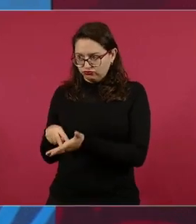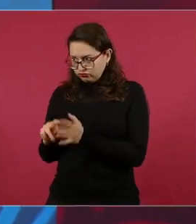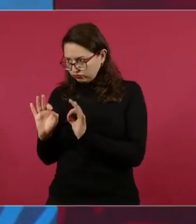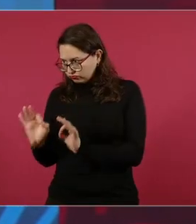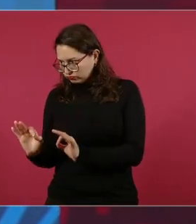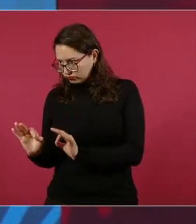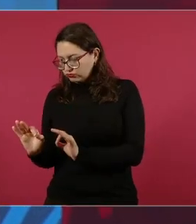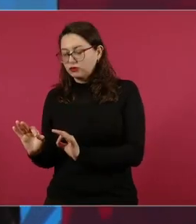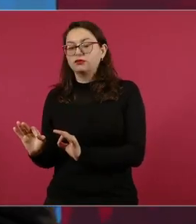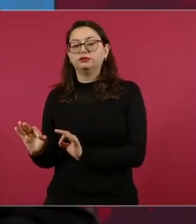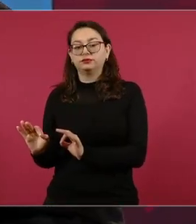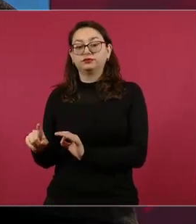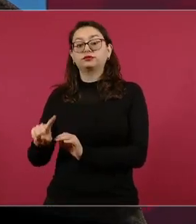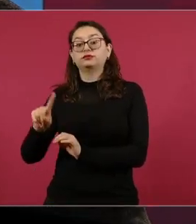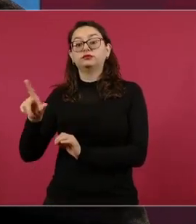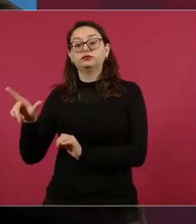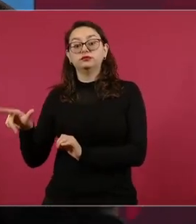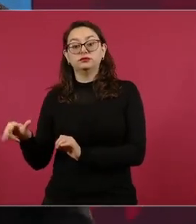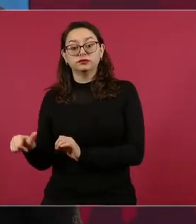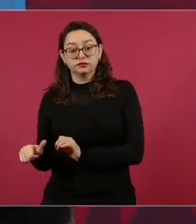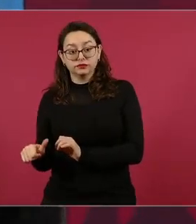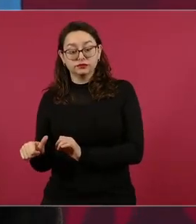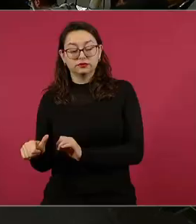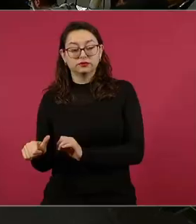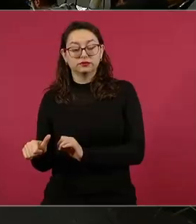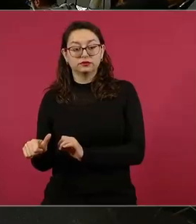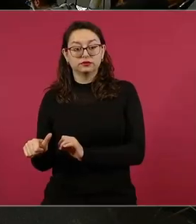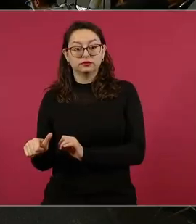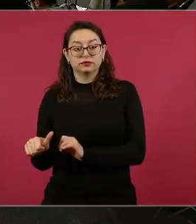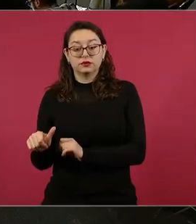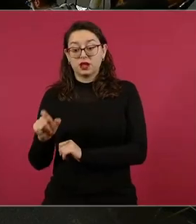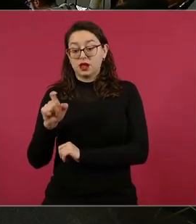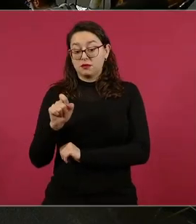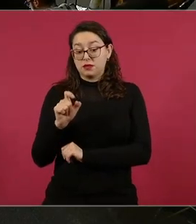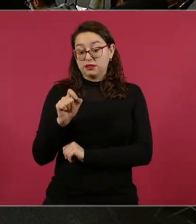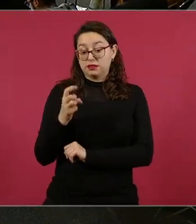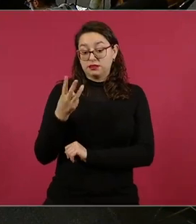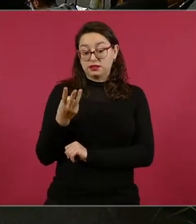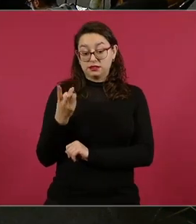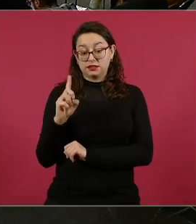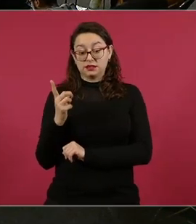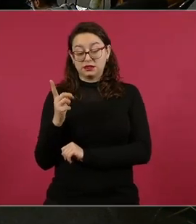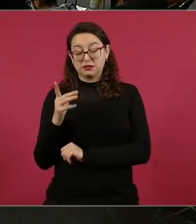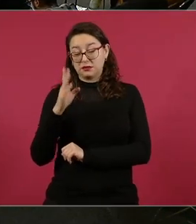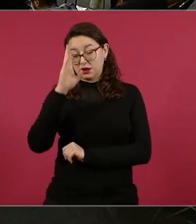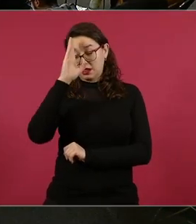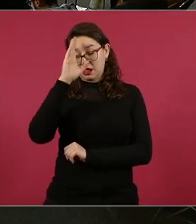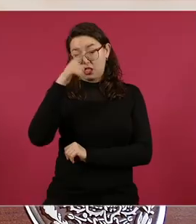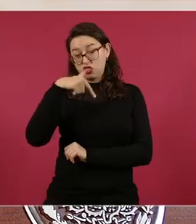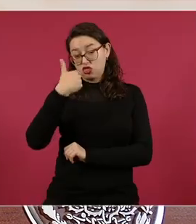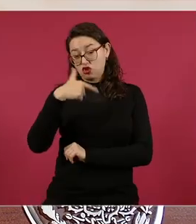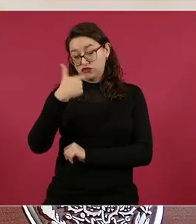regresé como a las 11, 12 de la noche del 23.